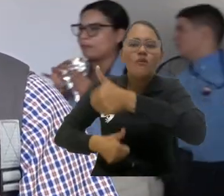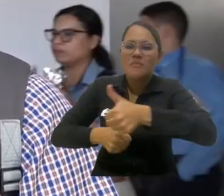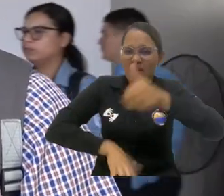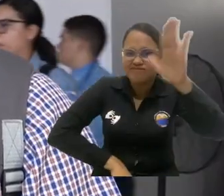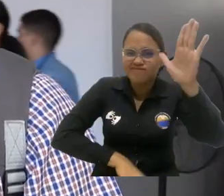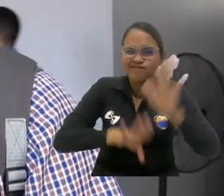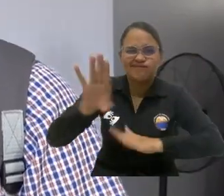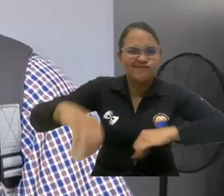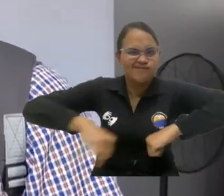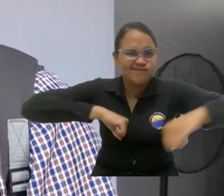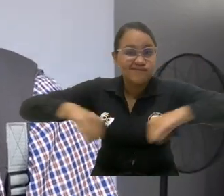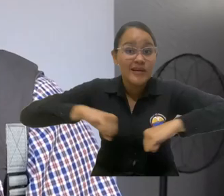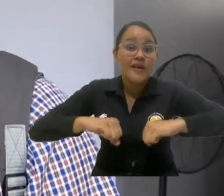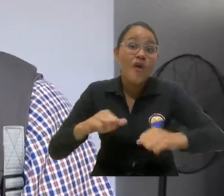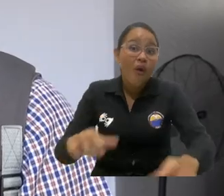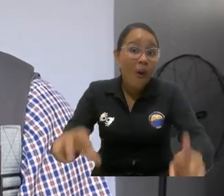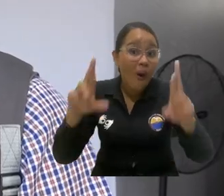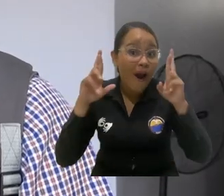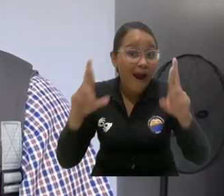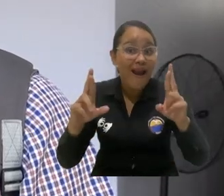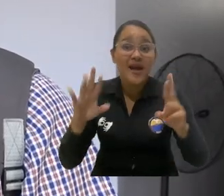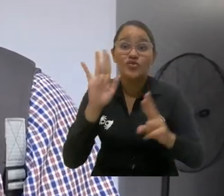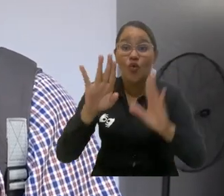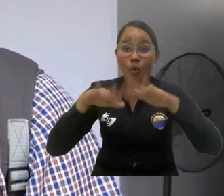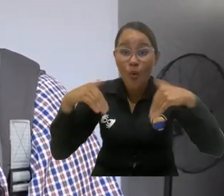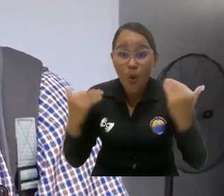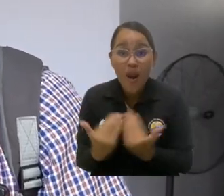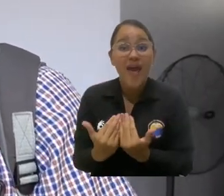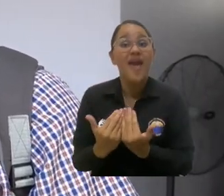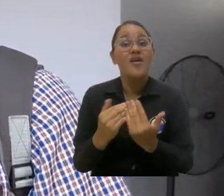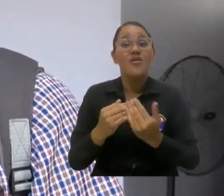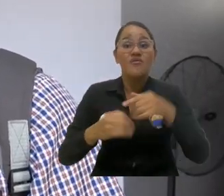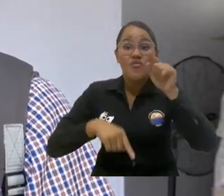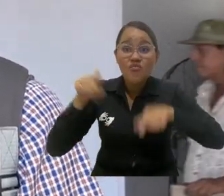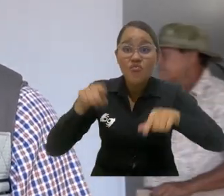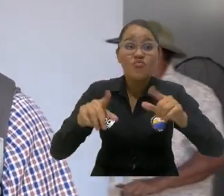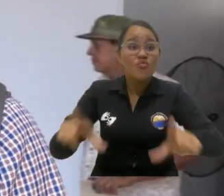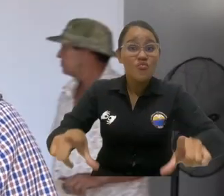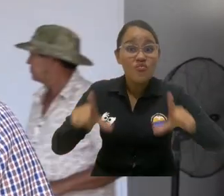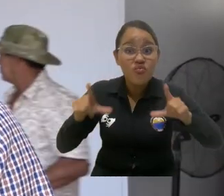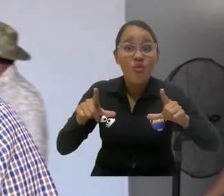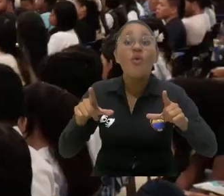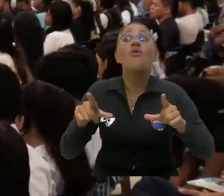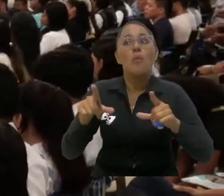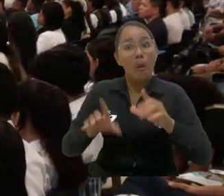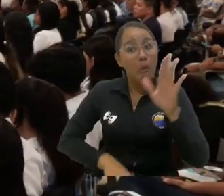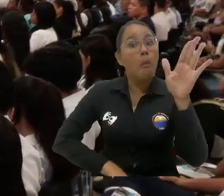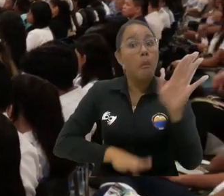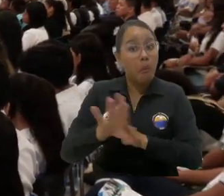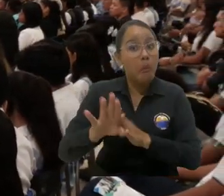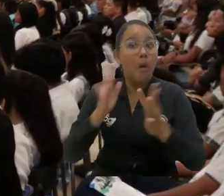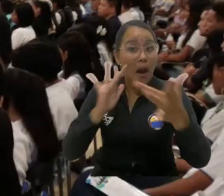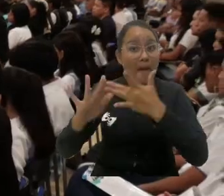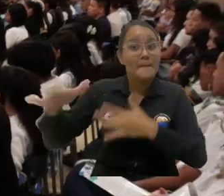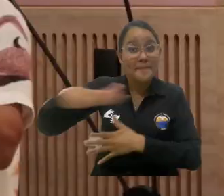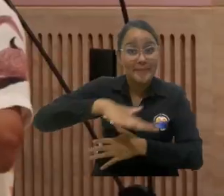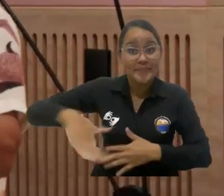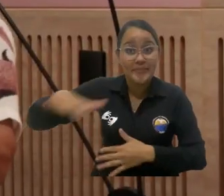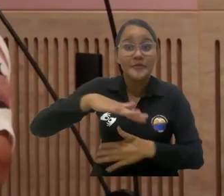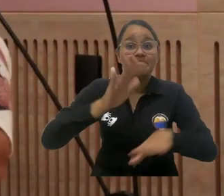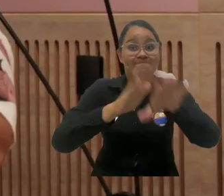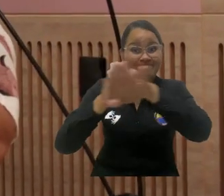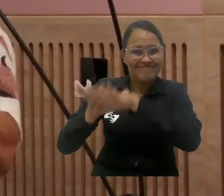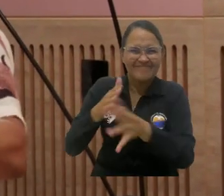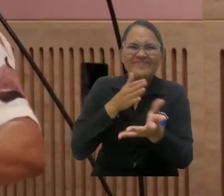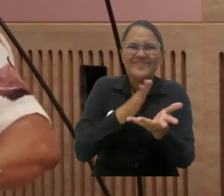todo que se beneficien los colegios y los egresados de los colegios de la zona. El programa de Ingeniería